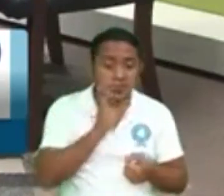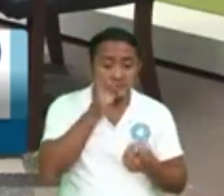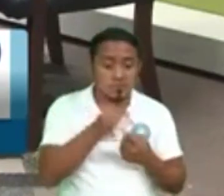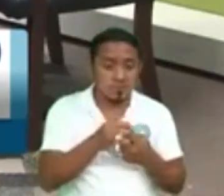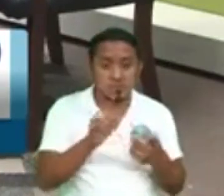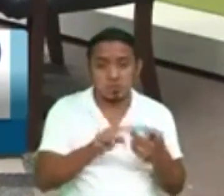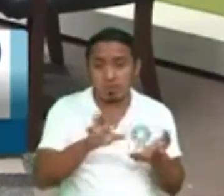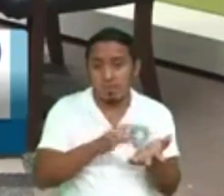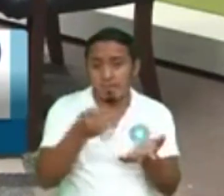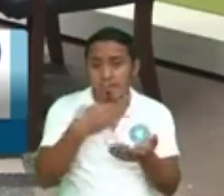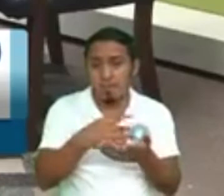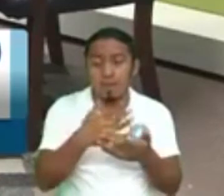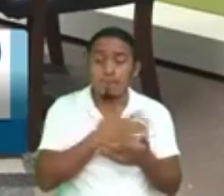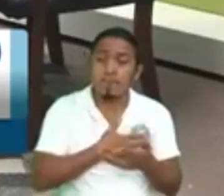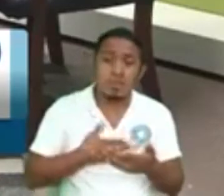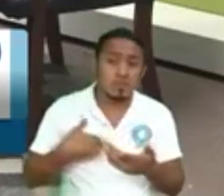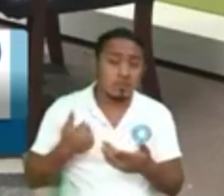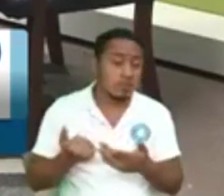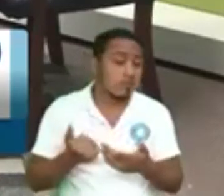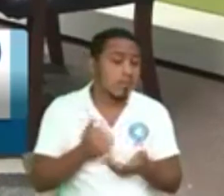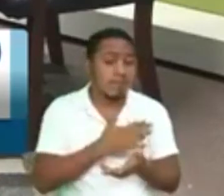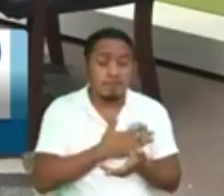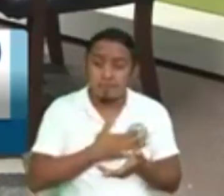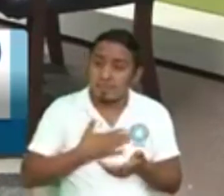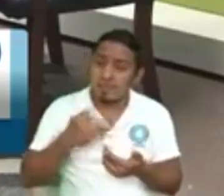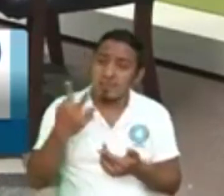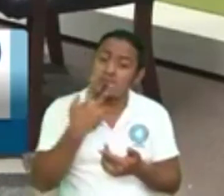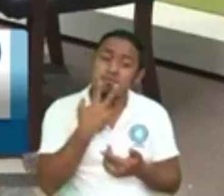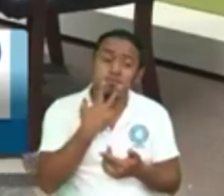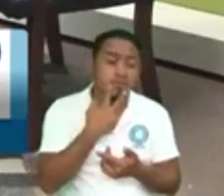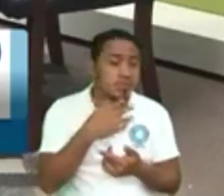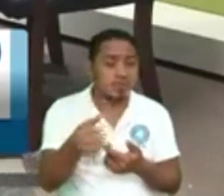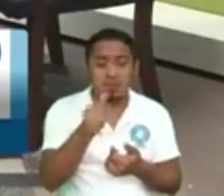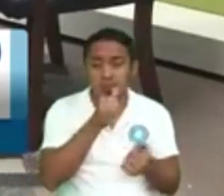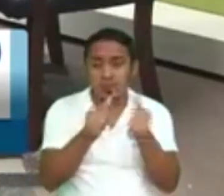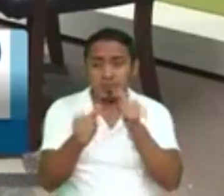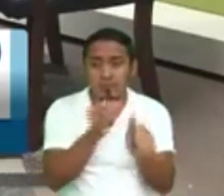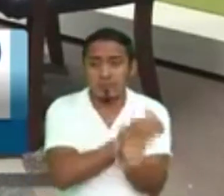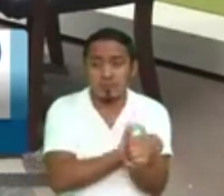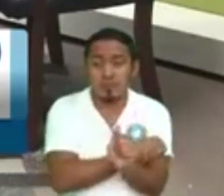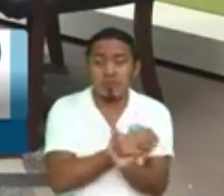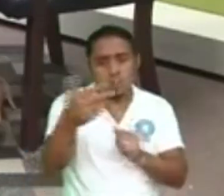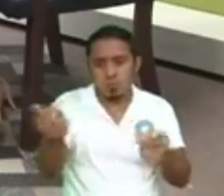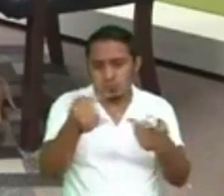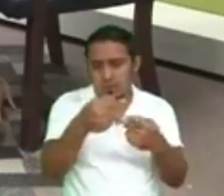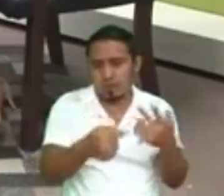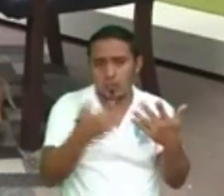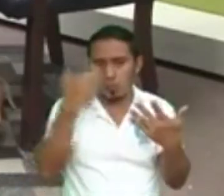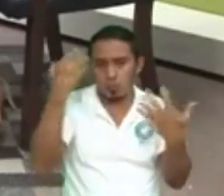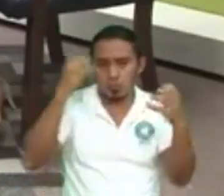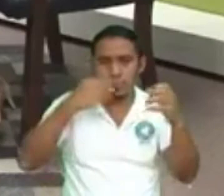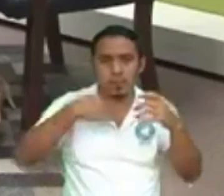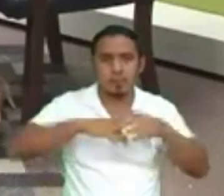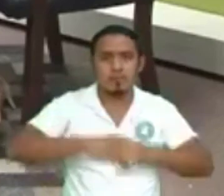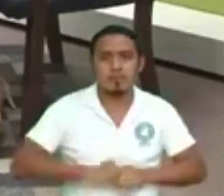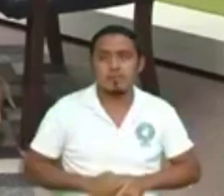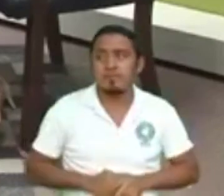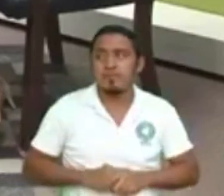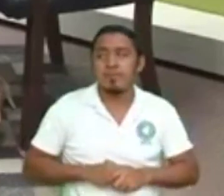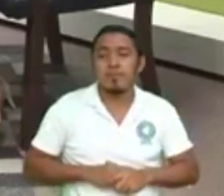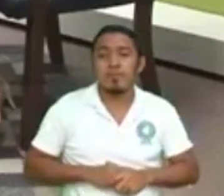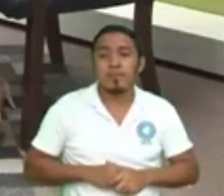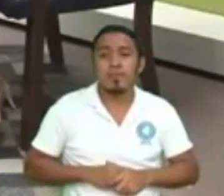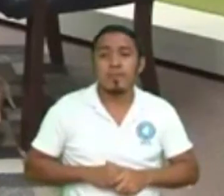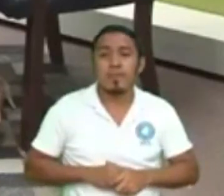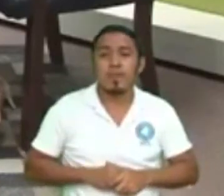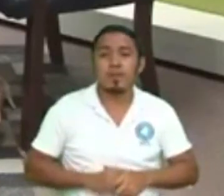seguro, lo ideal sería que no ingirieras licor por un posible embarazo. Ok. Doctora,